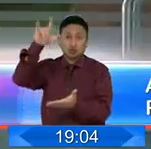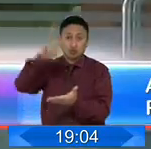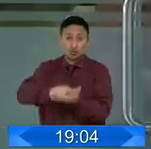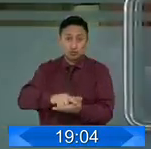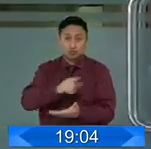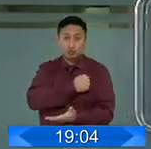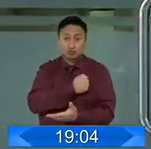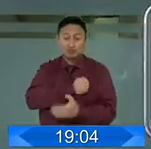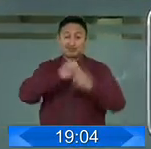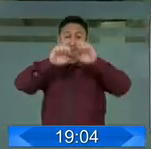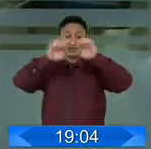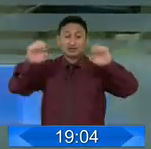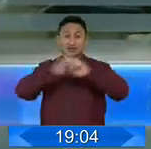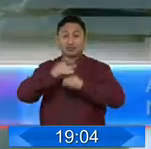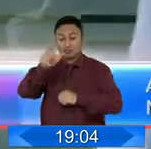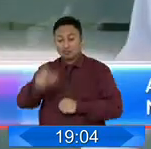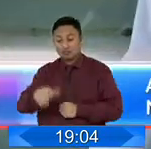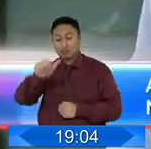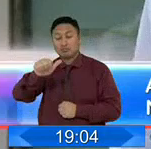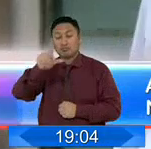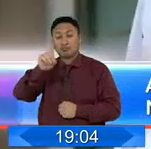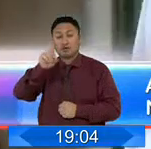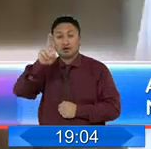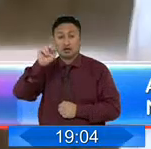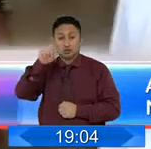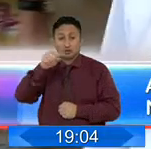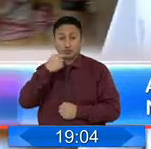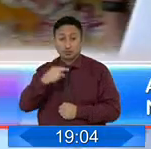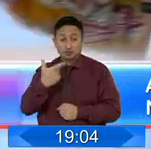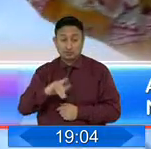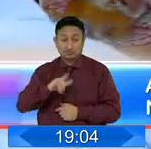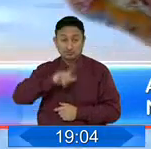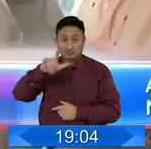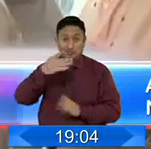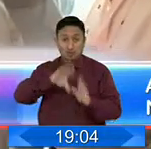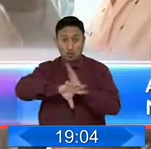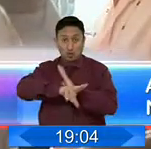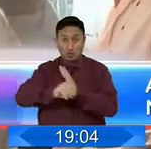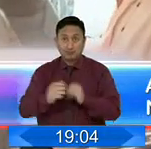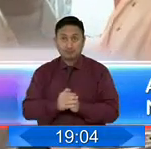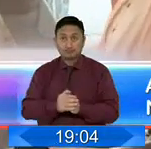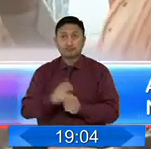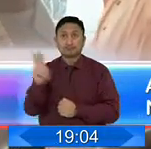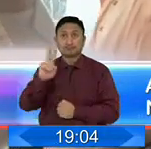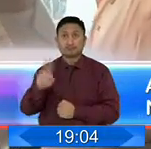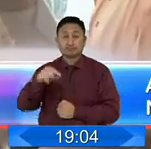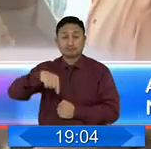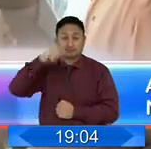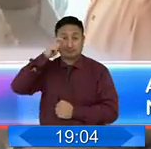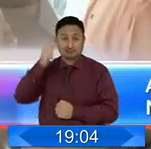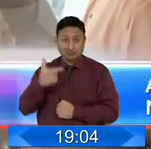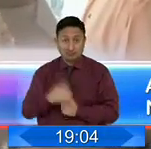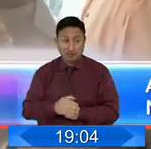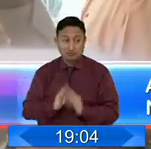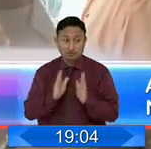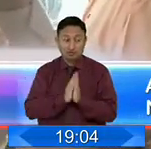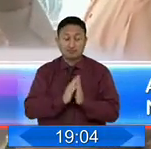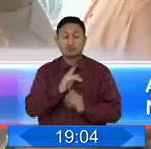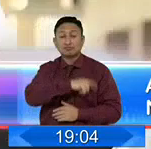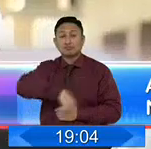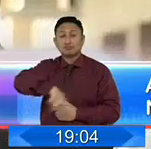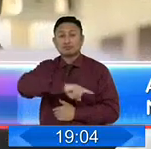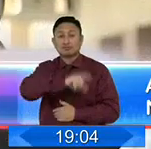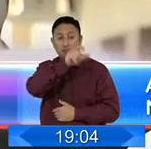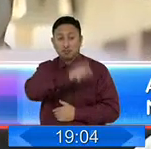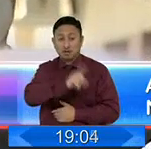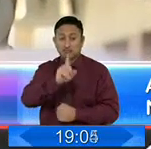Adum, quien denunció la sustracción de su aeronave. El viernes la fiscalía solicitó una audiencia de vinculación